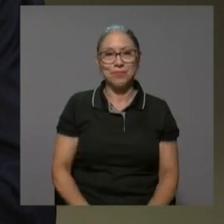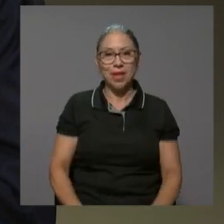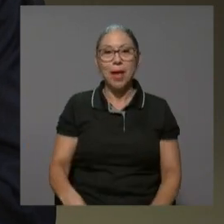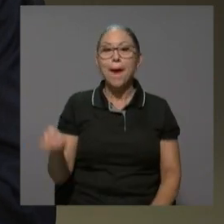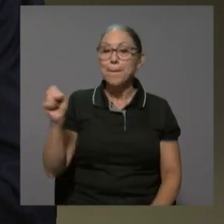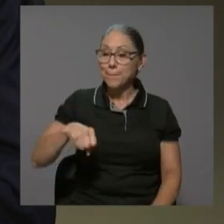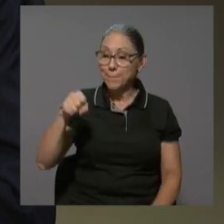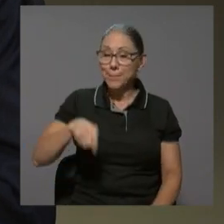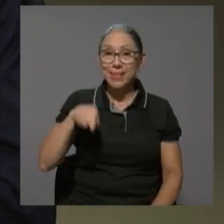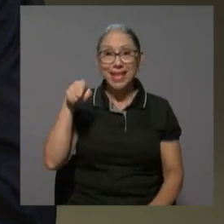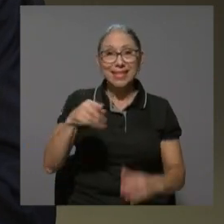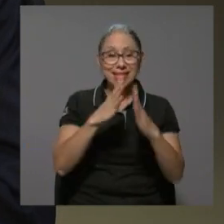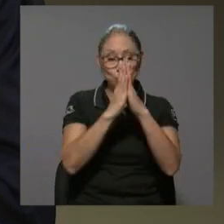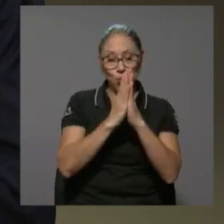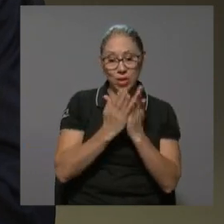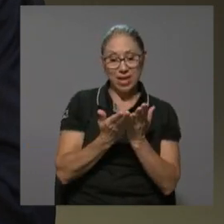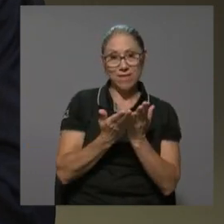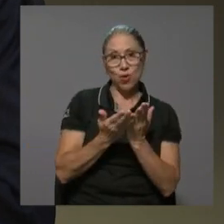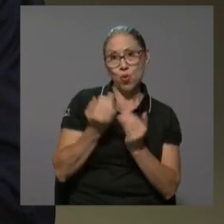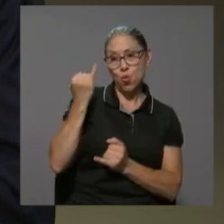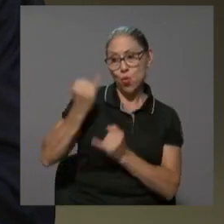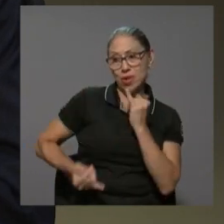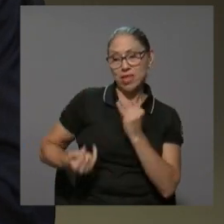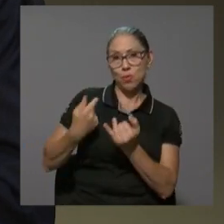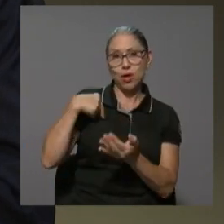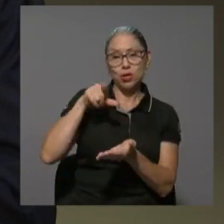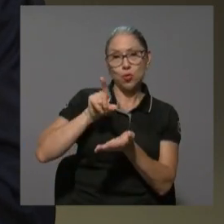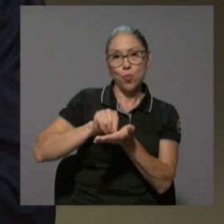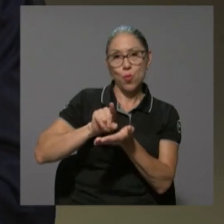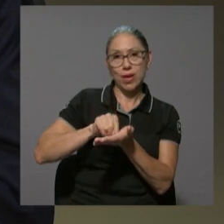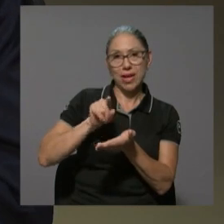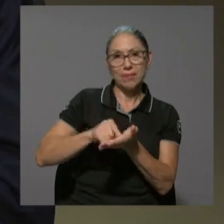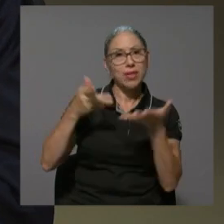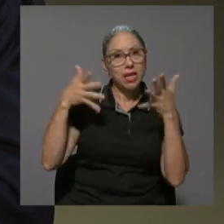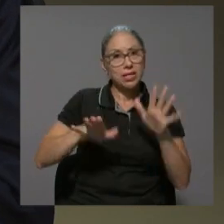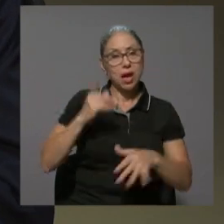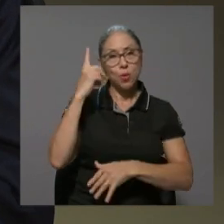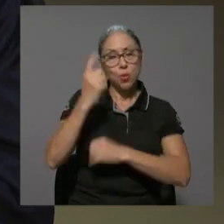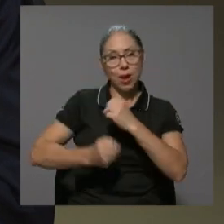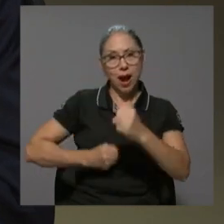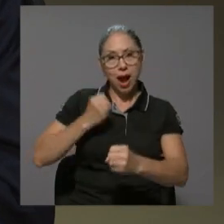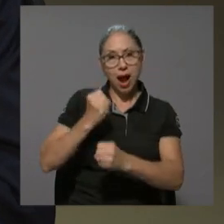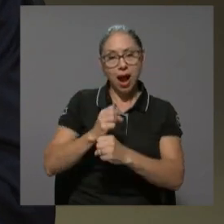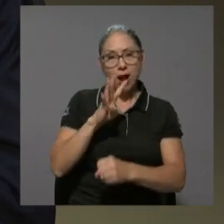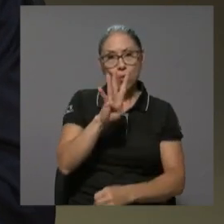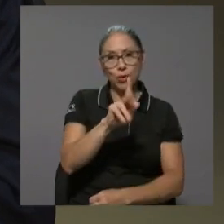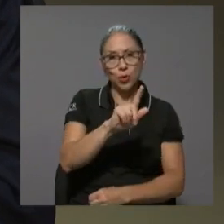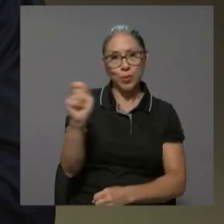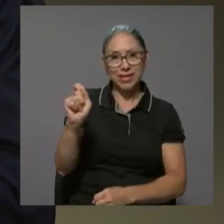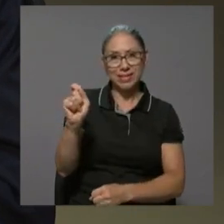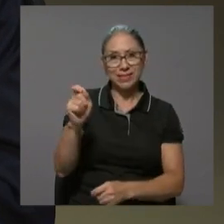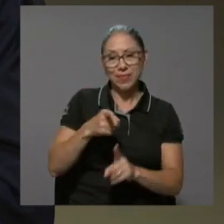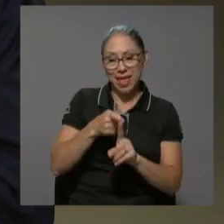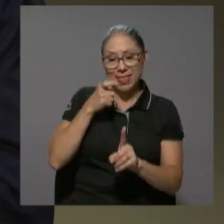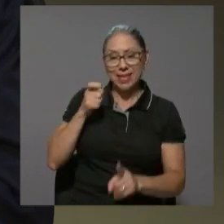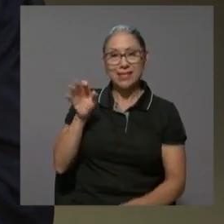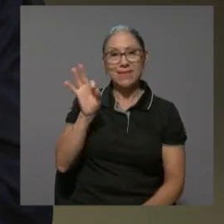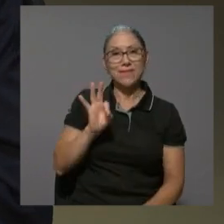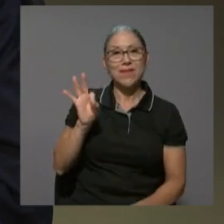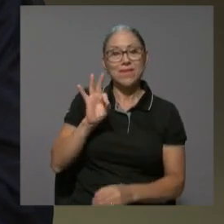que yo publiqué, es el último que he publicado y ya tiene 1 año y 4 meses, porque salió en febrero del año